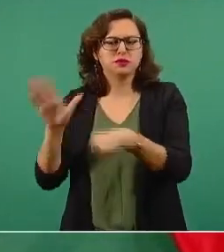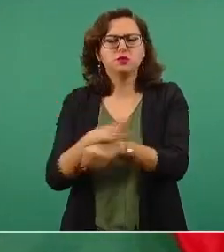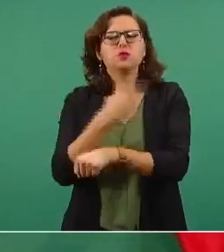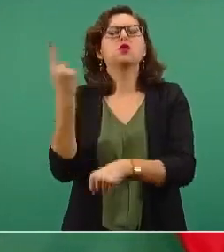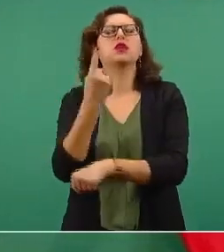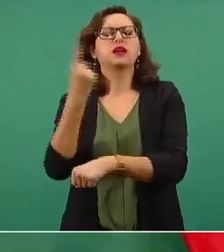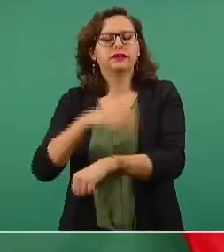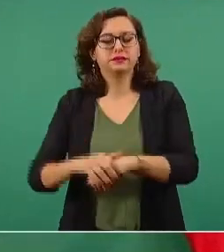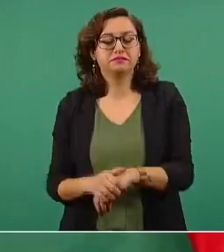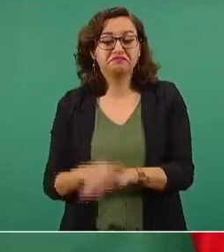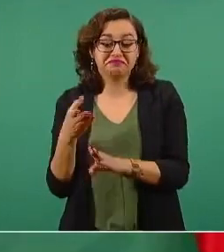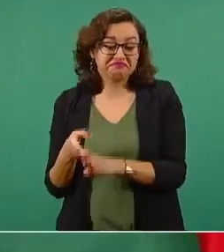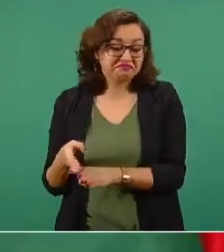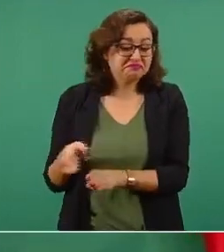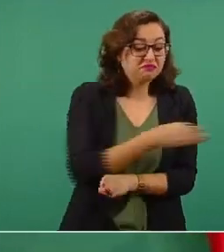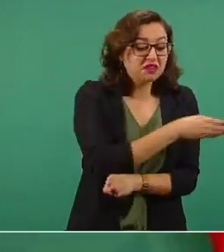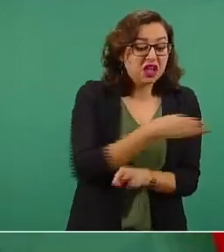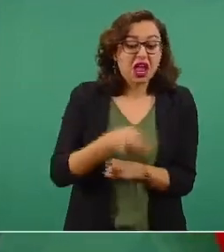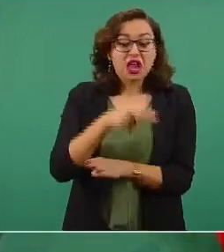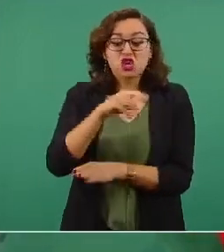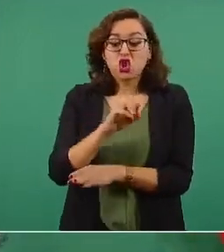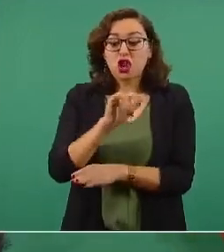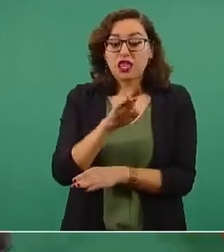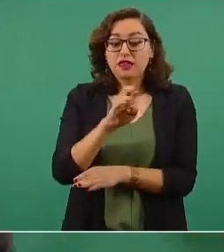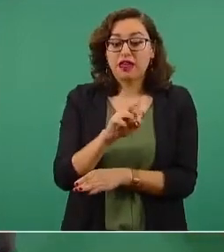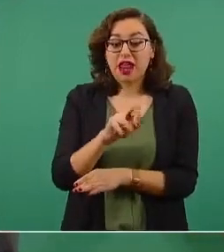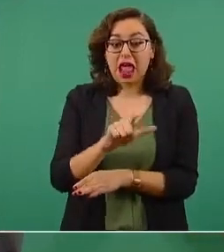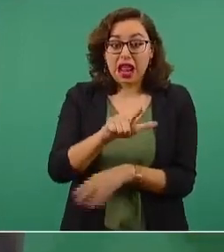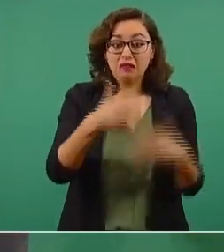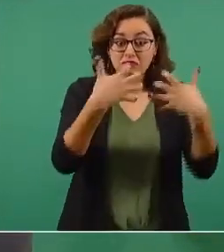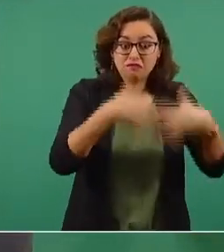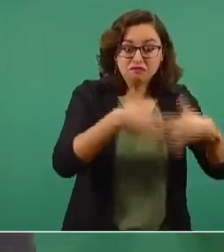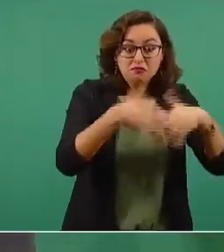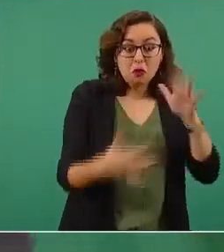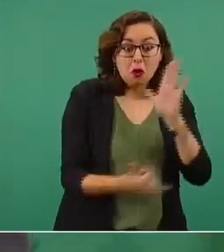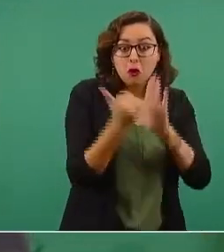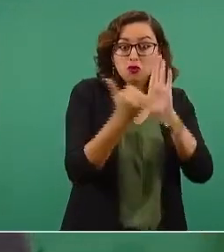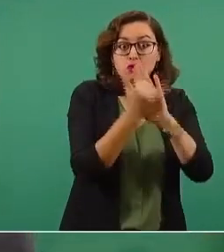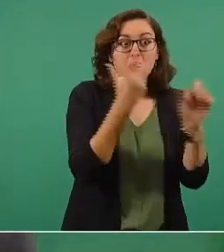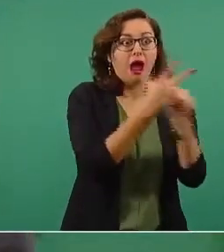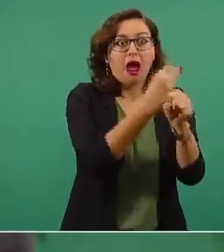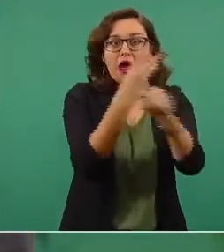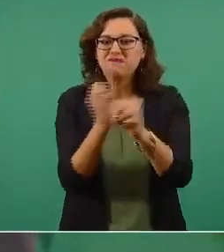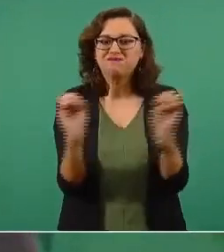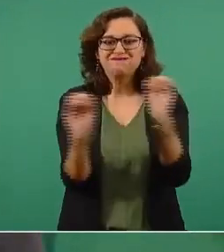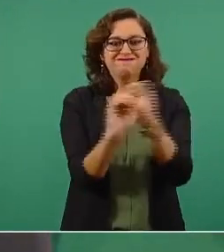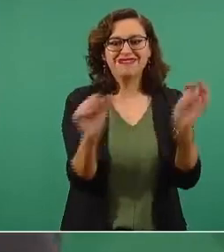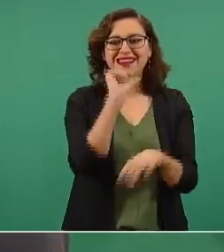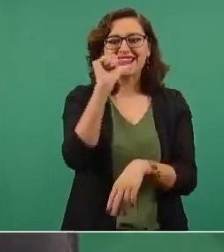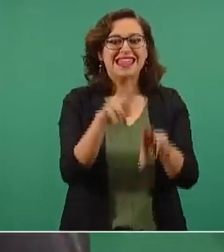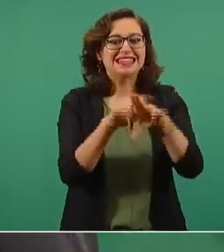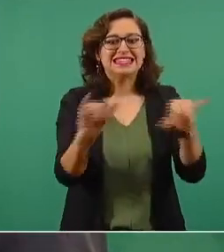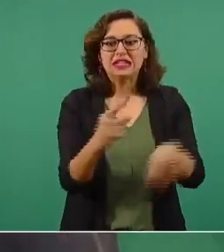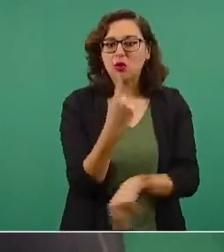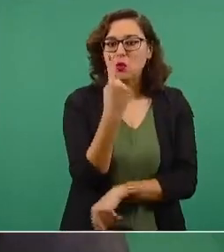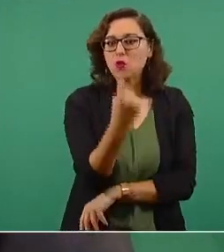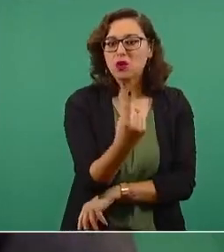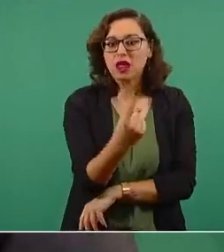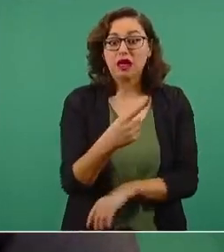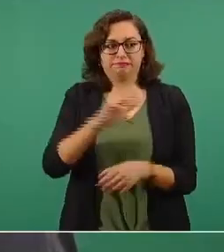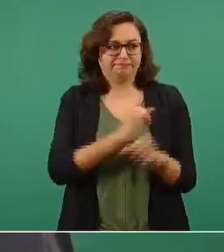una refinería. Al contrario, lo que querían era convertirlas por completo